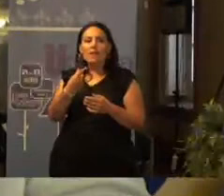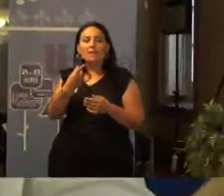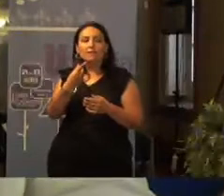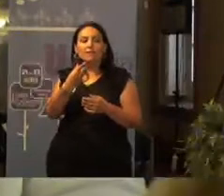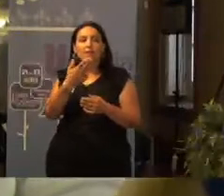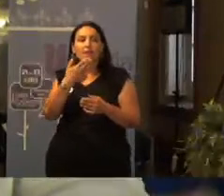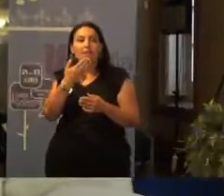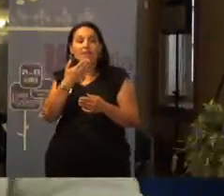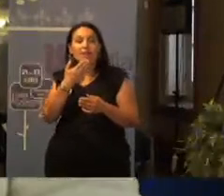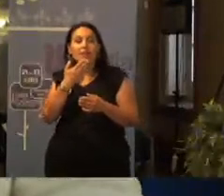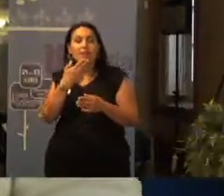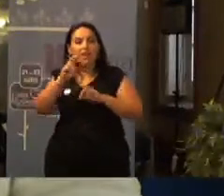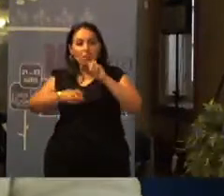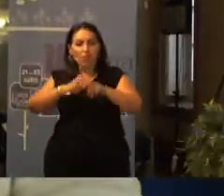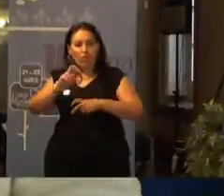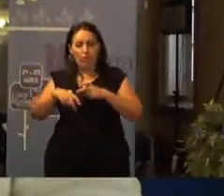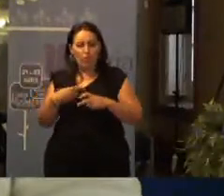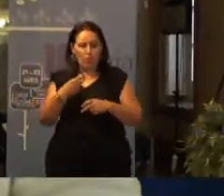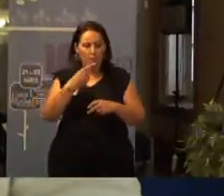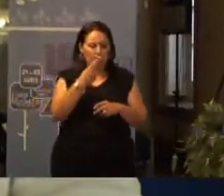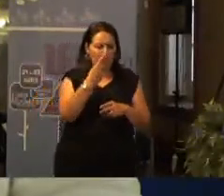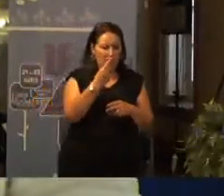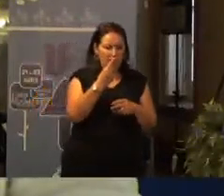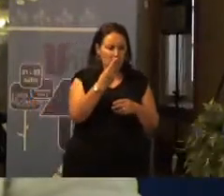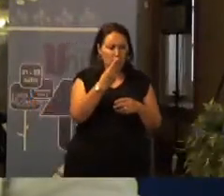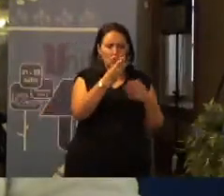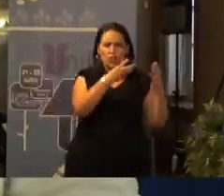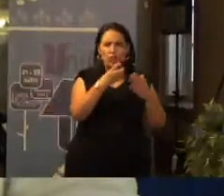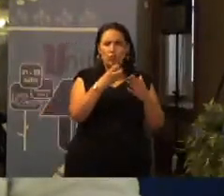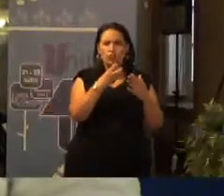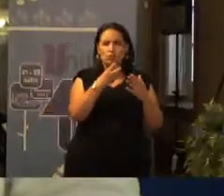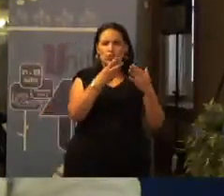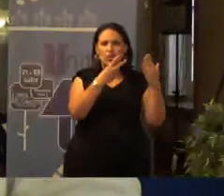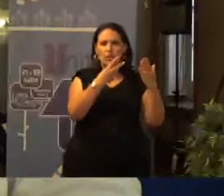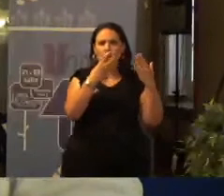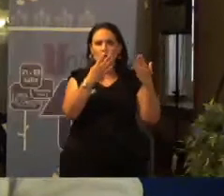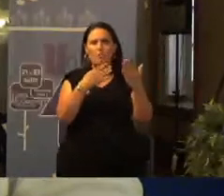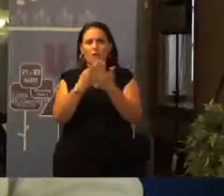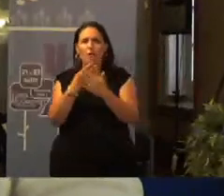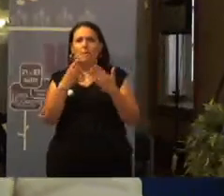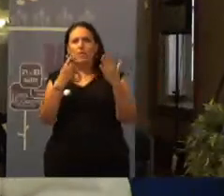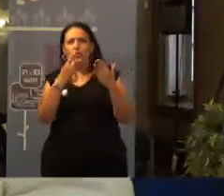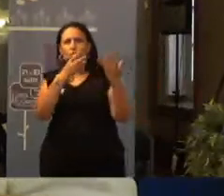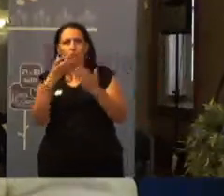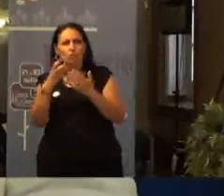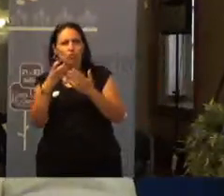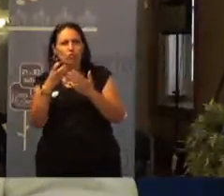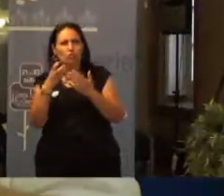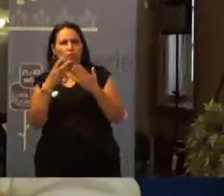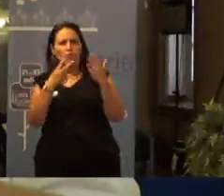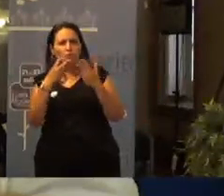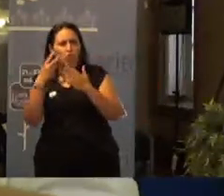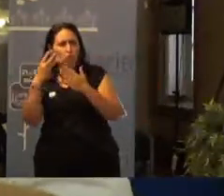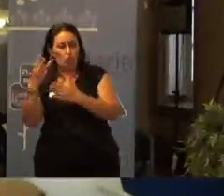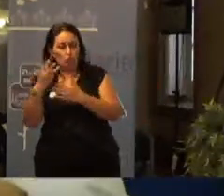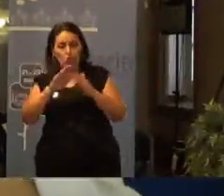de 1789 a 1848, a famosa, verdad? Bueno, pois na parte final, cando